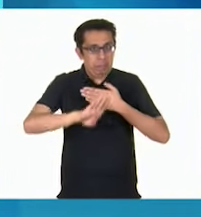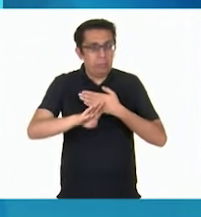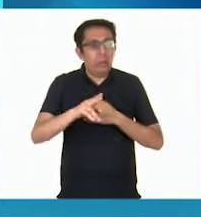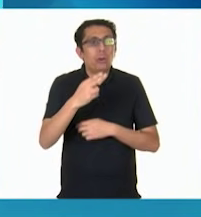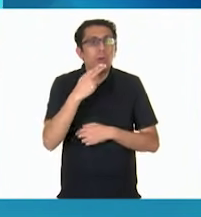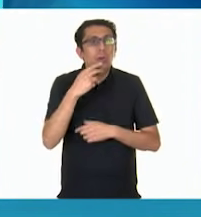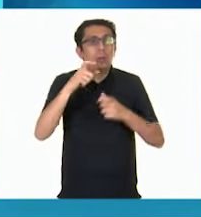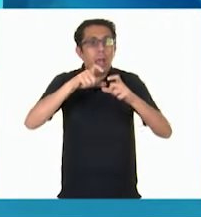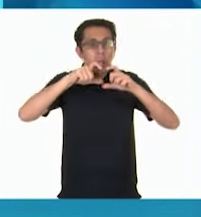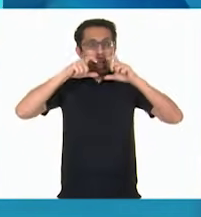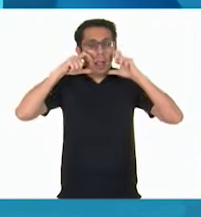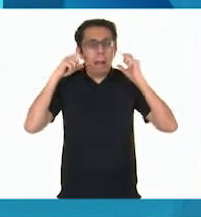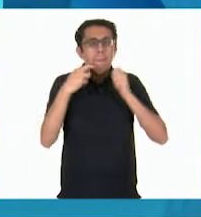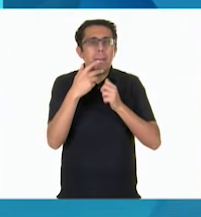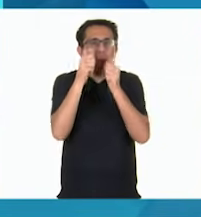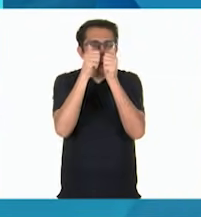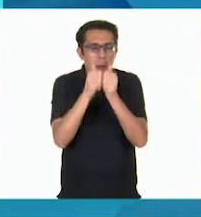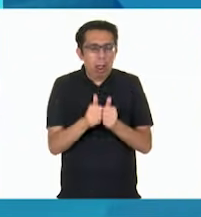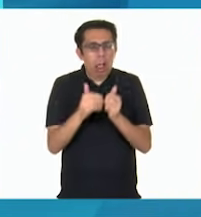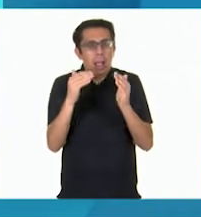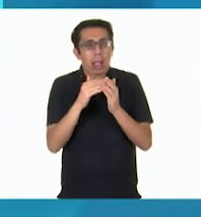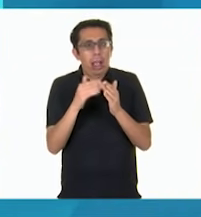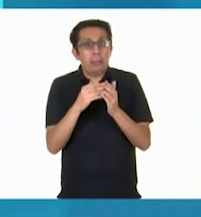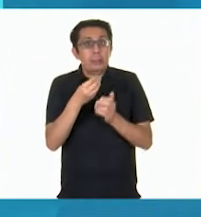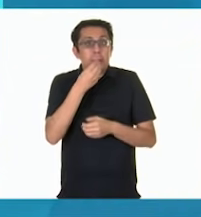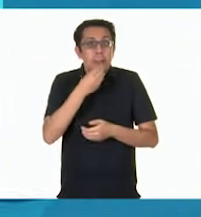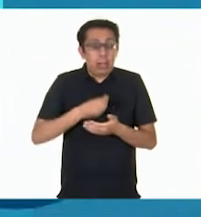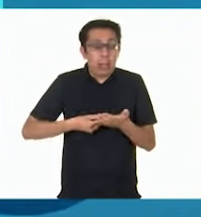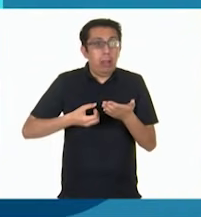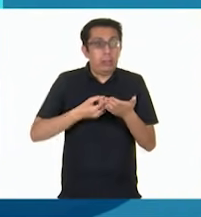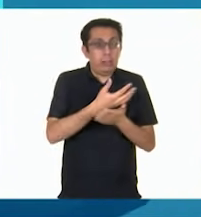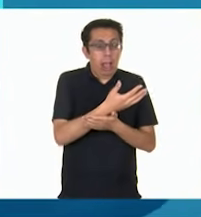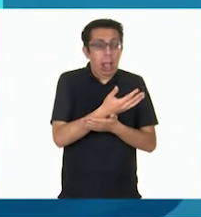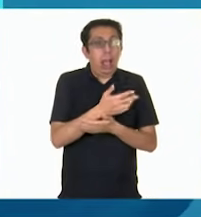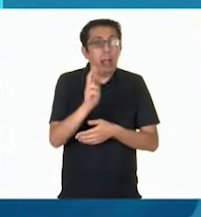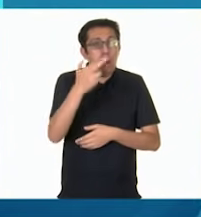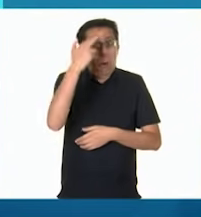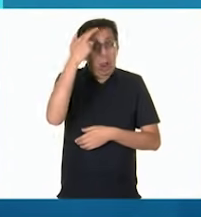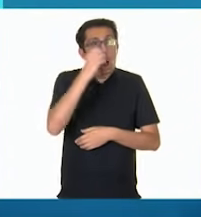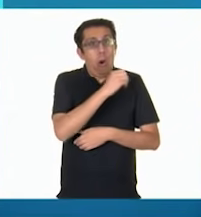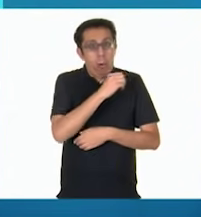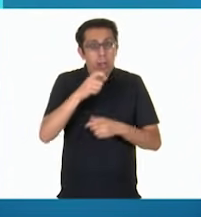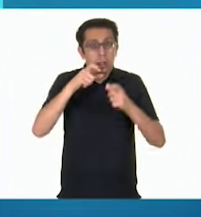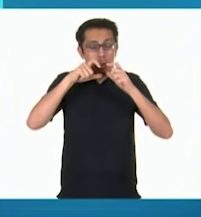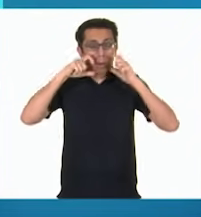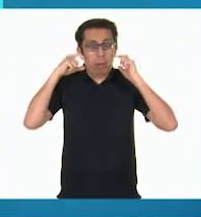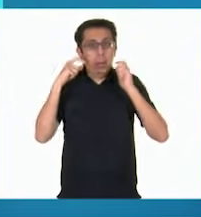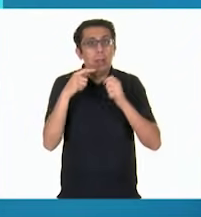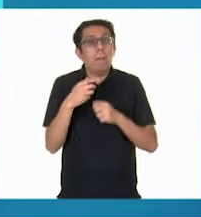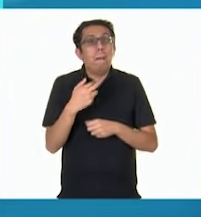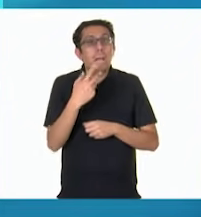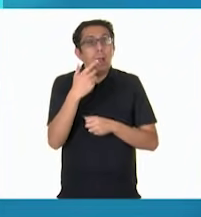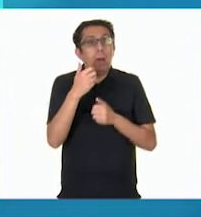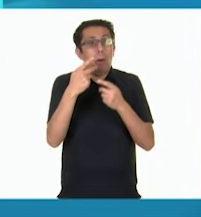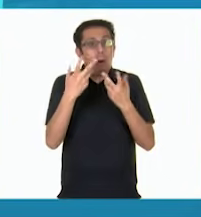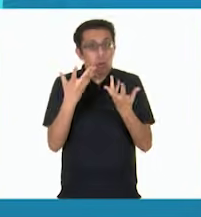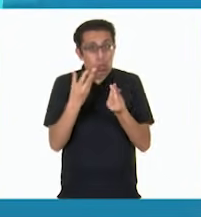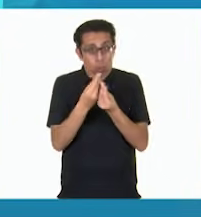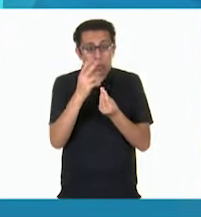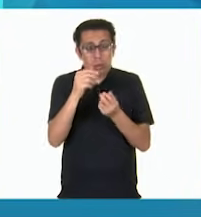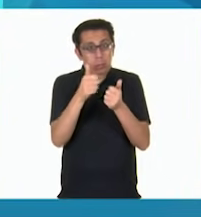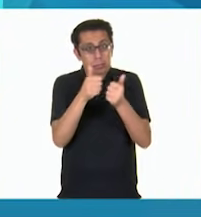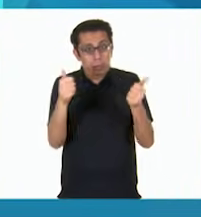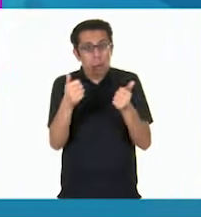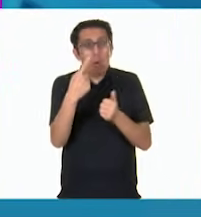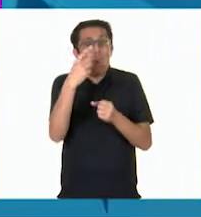Utiliza cubrebocas. No salgas de casa. Si tienes que hacerlo, recuerda que es obligatorio utilizarlo. Mantén una distancia mínima de un metro